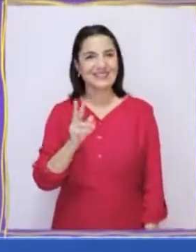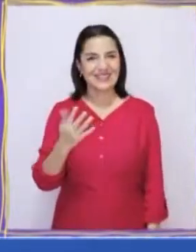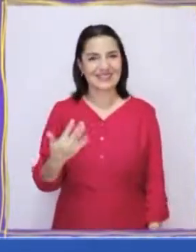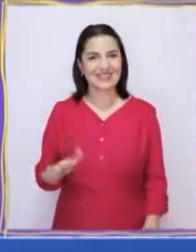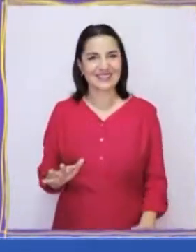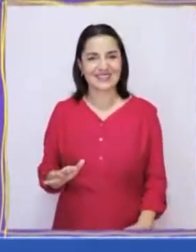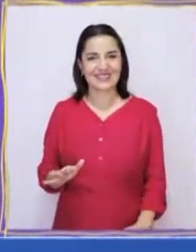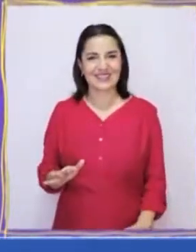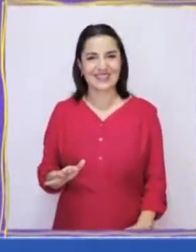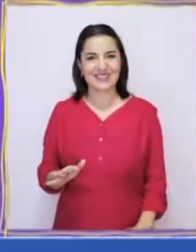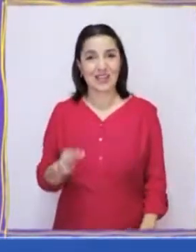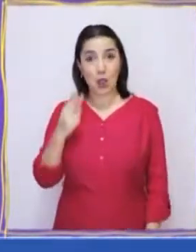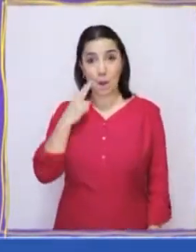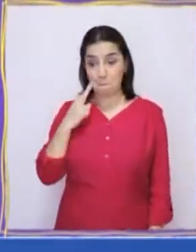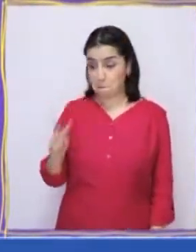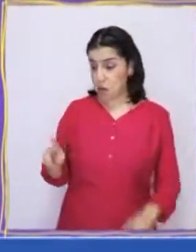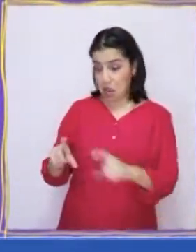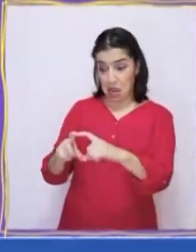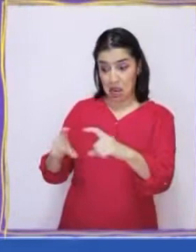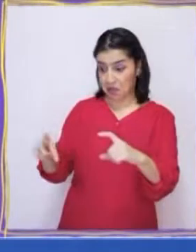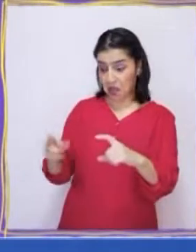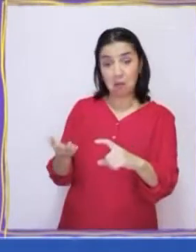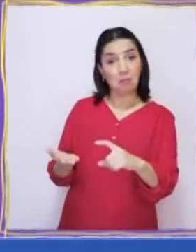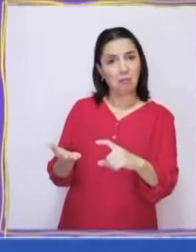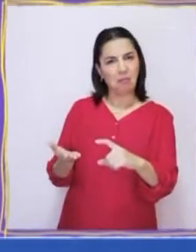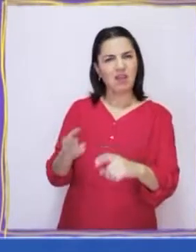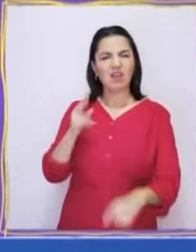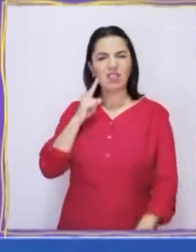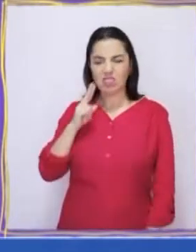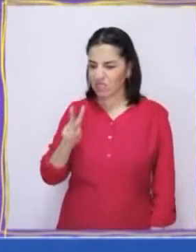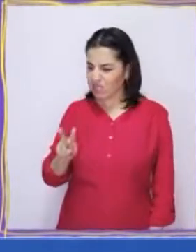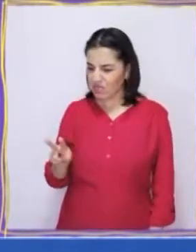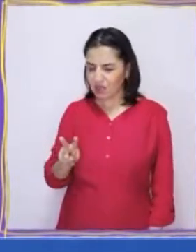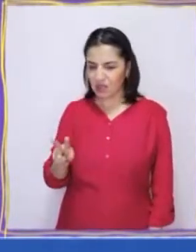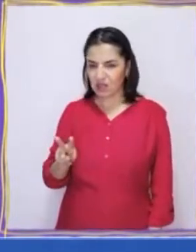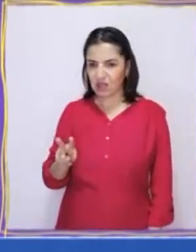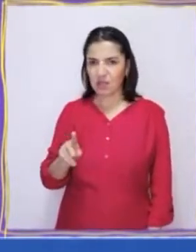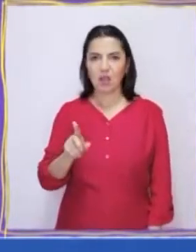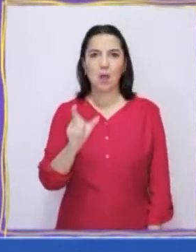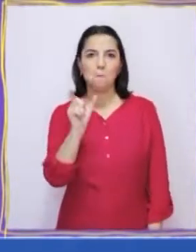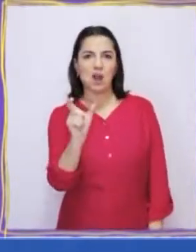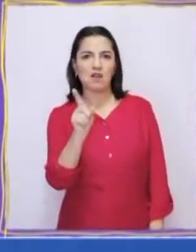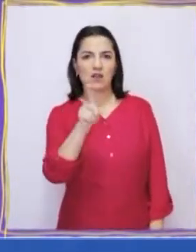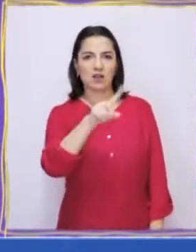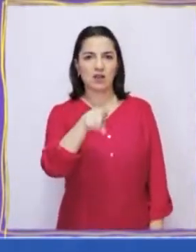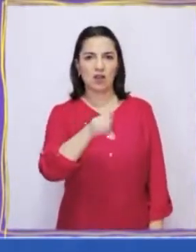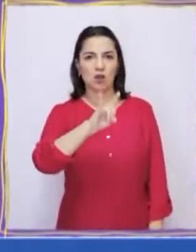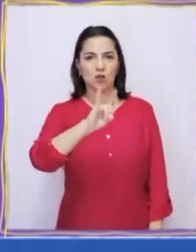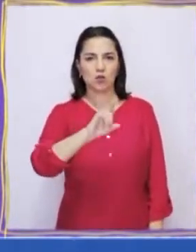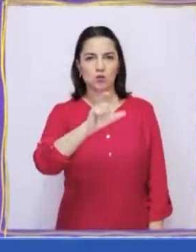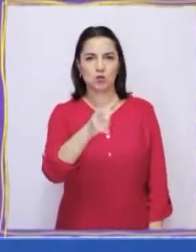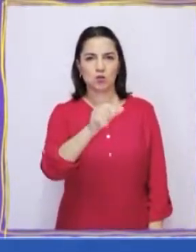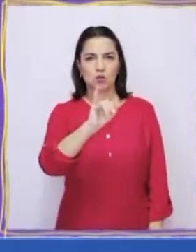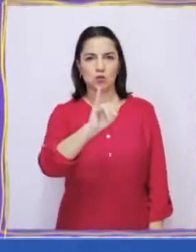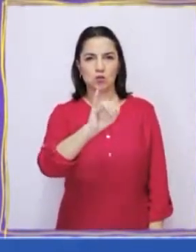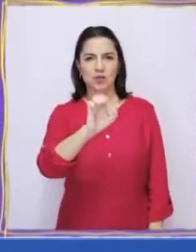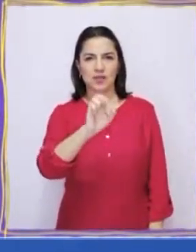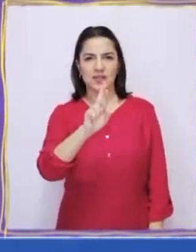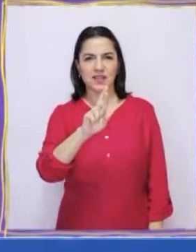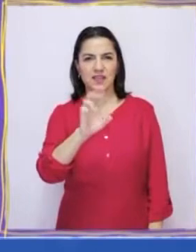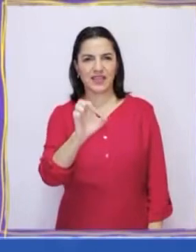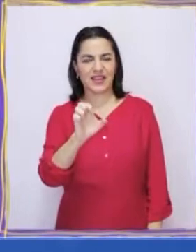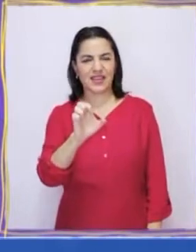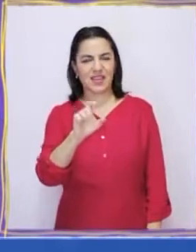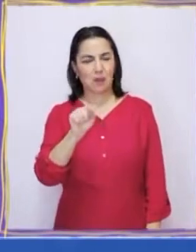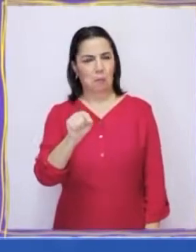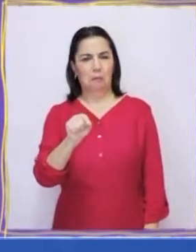camino. Miren, hay un cartel. ¿Qué dice? Sugiere. ¿Para qué será este